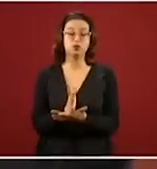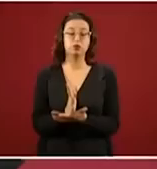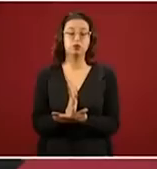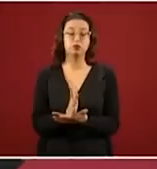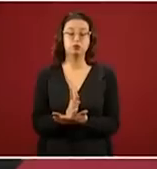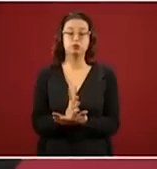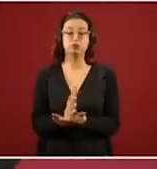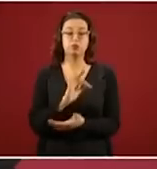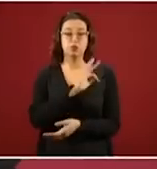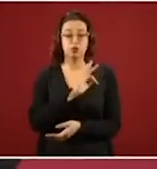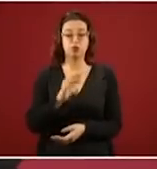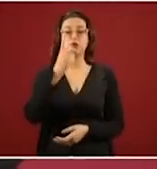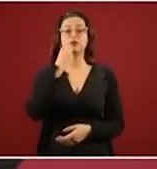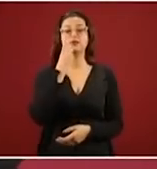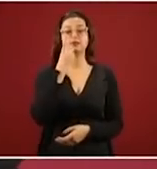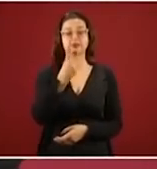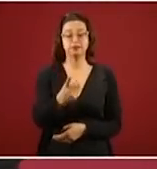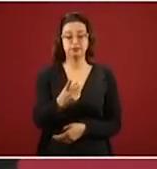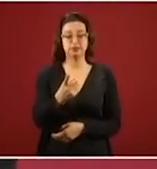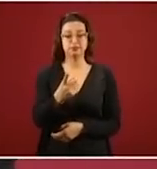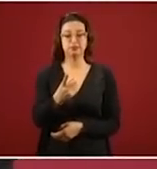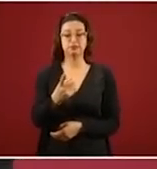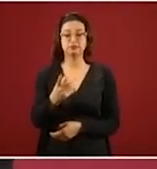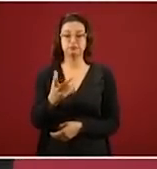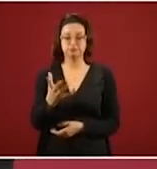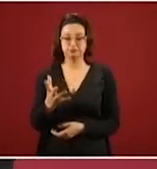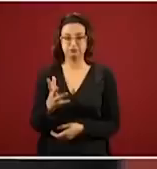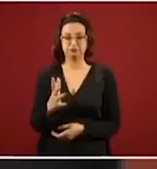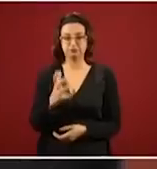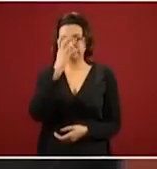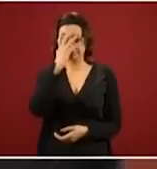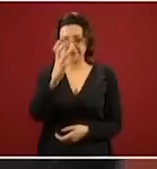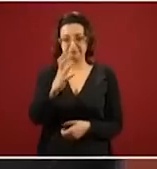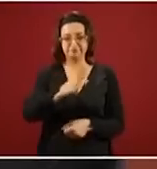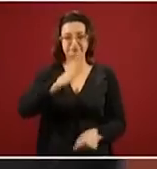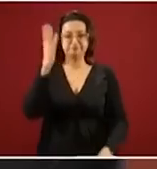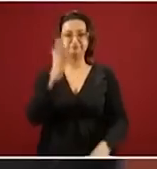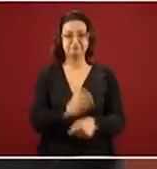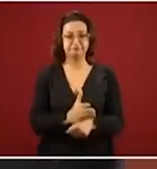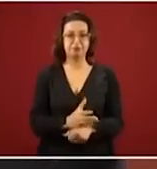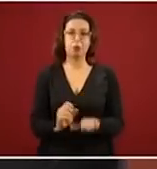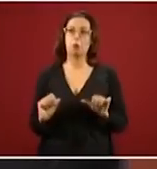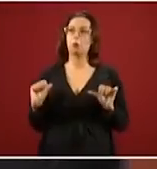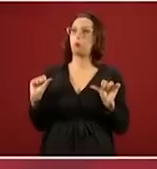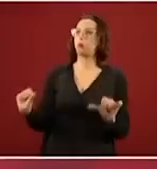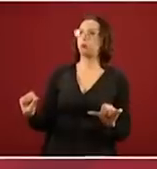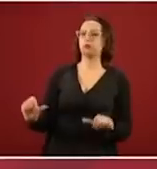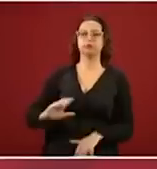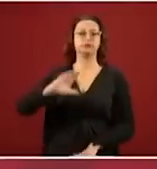no hay e impunidad se acabó